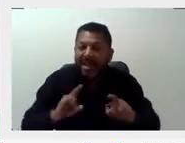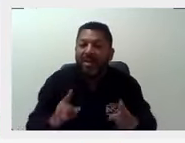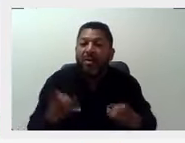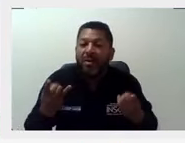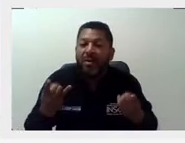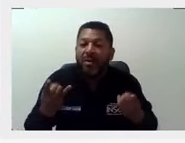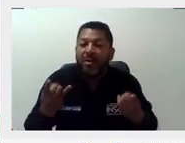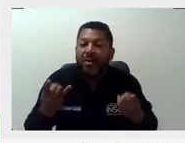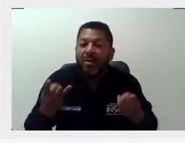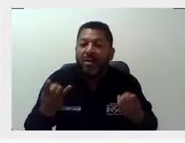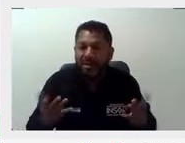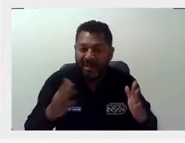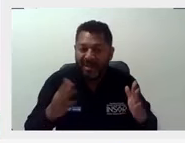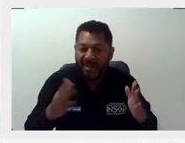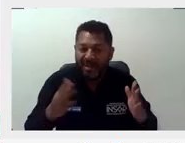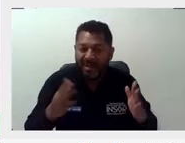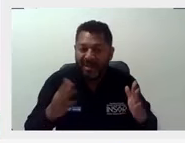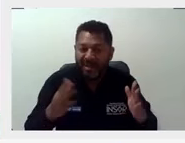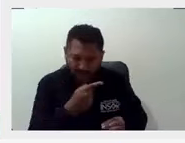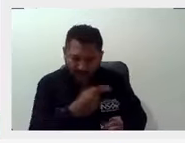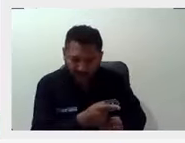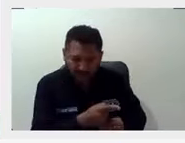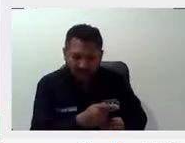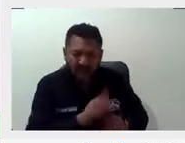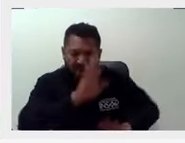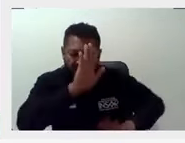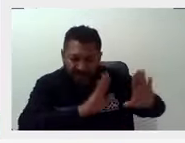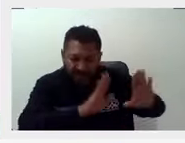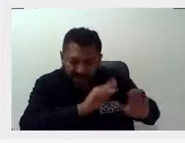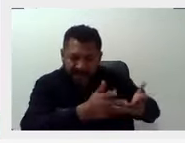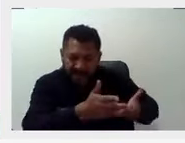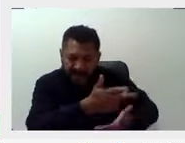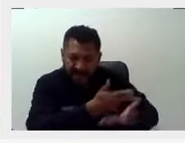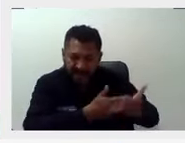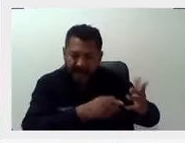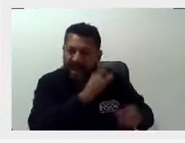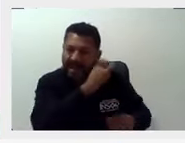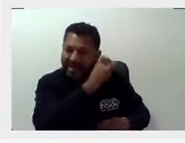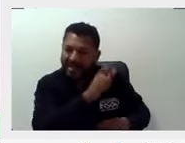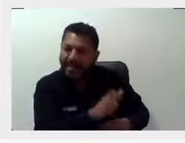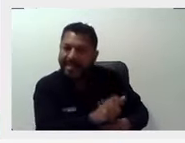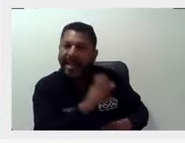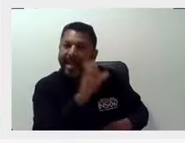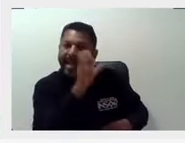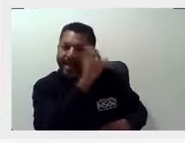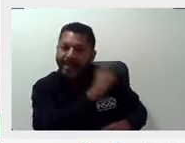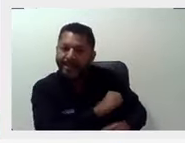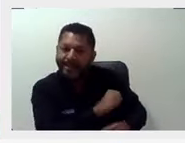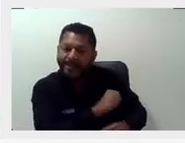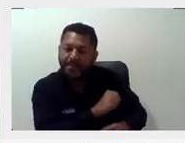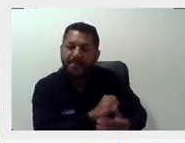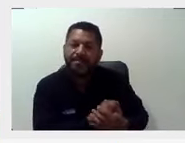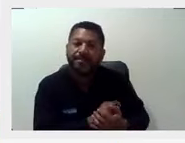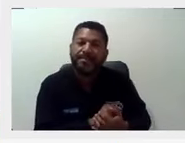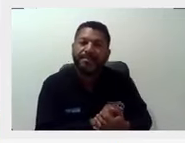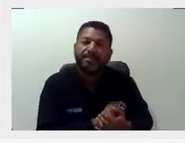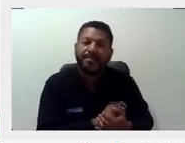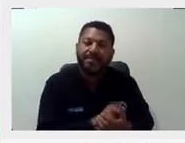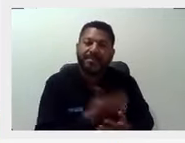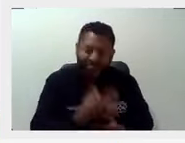cuál es su mejor forma de poder participar, de poder estar, y de que sobre todo, yo sí, Juan, me quedé